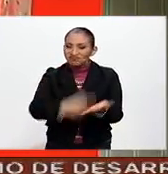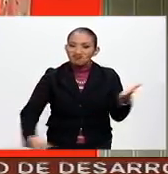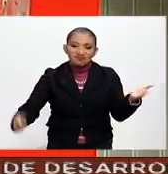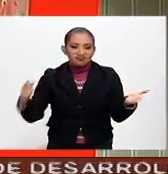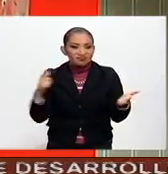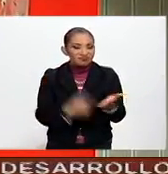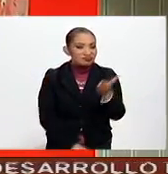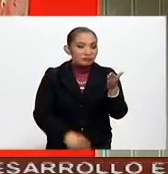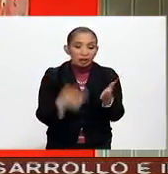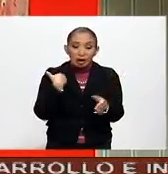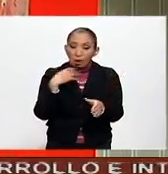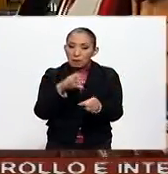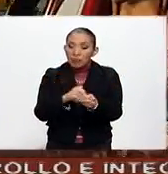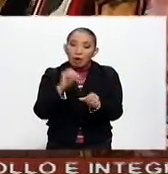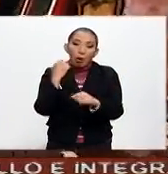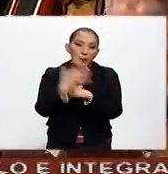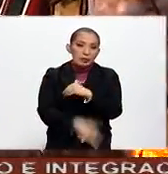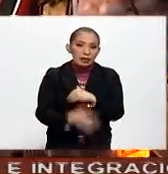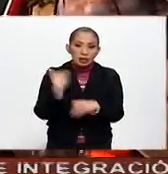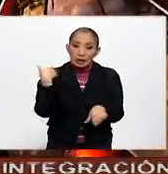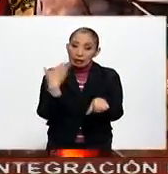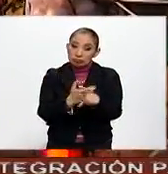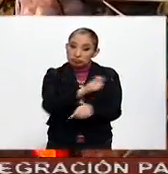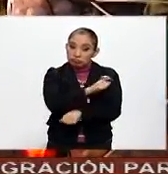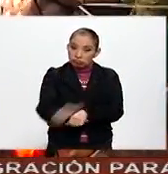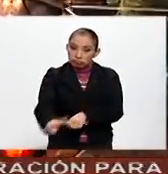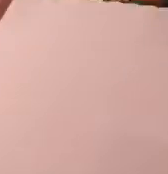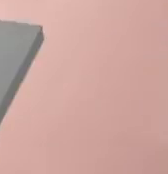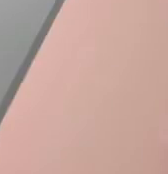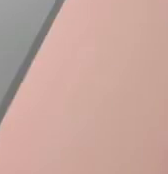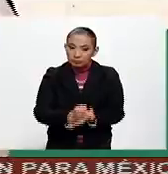parciales o totales, así como sanciones económicas.